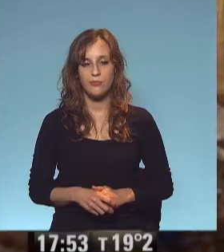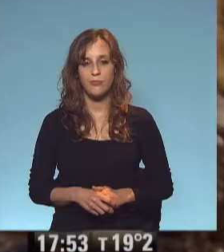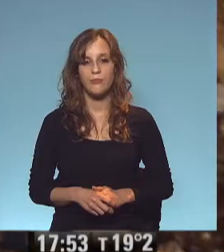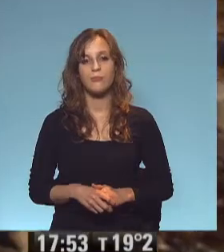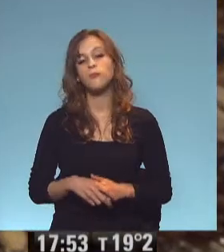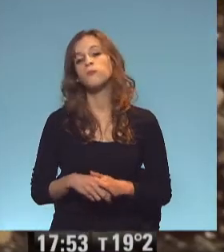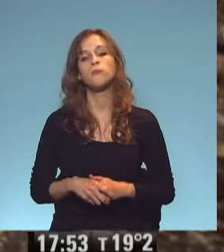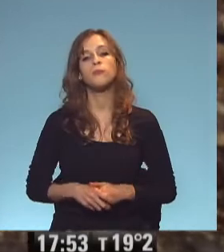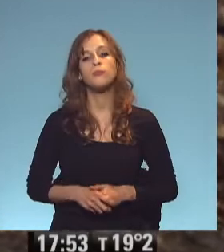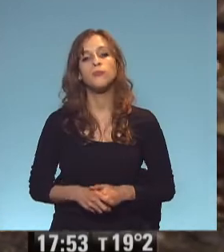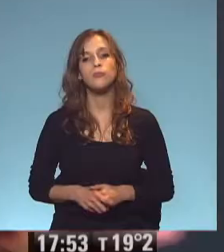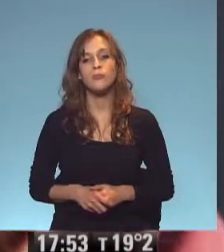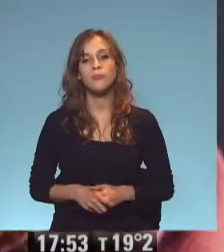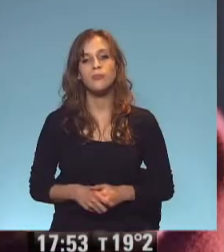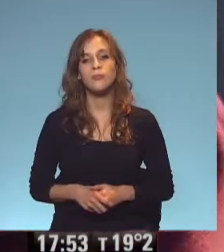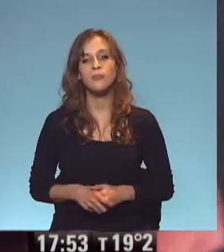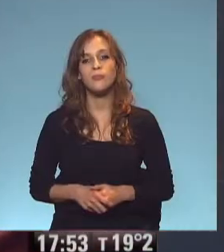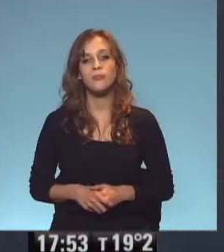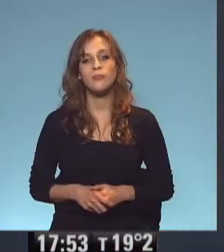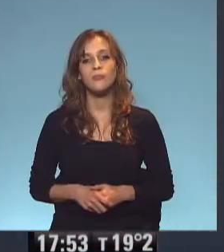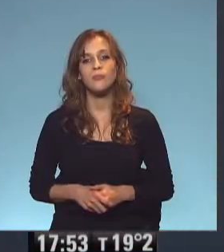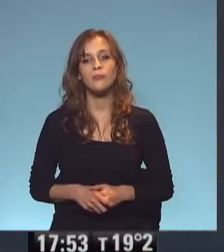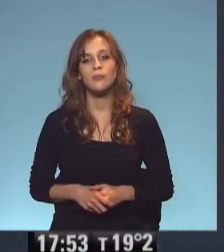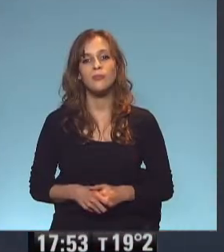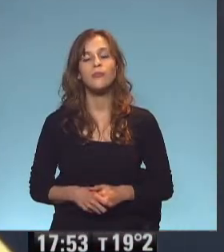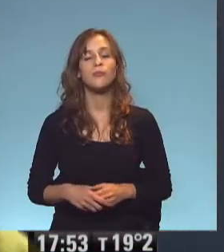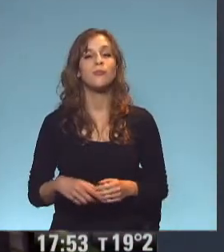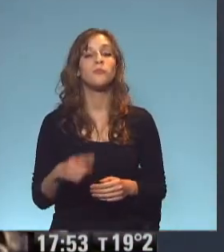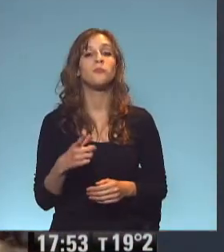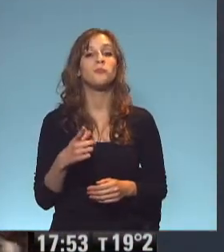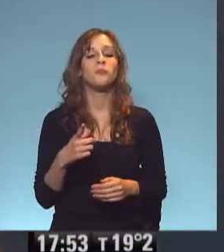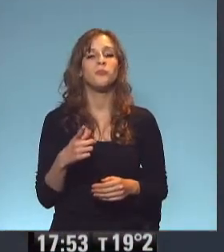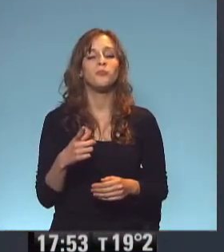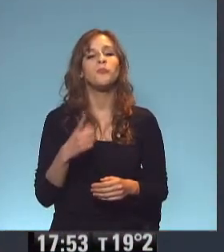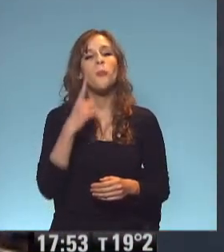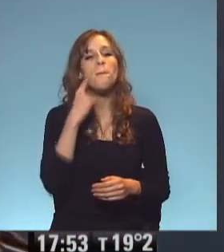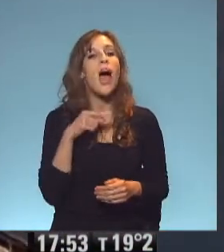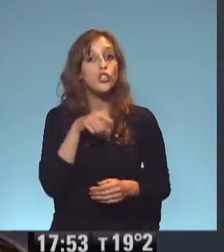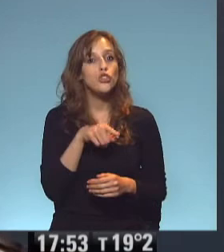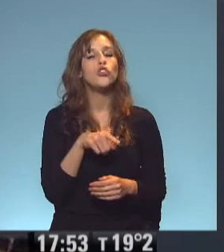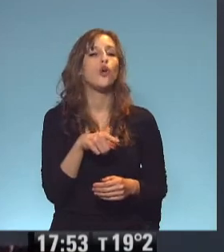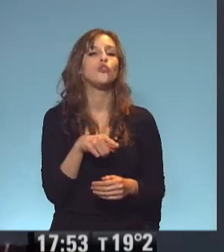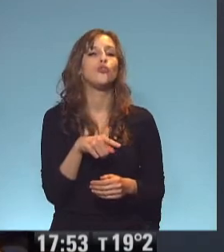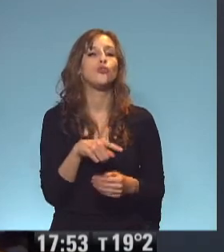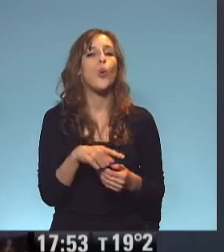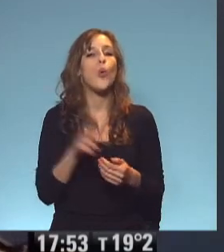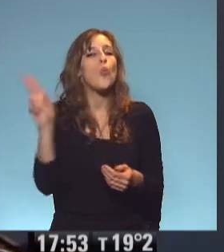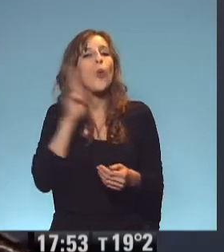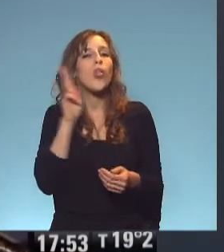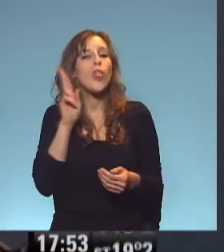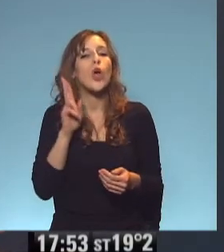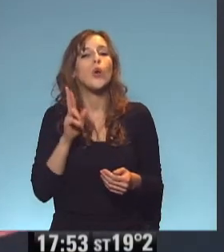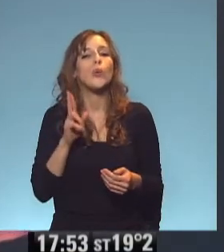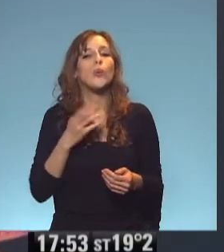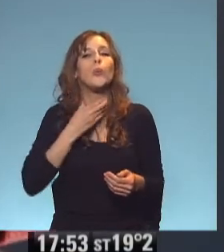¿Y los cormoranes cómo se comunican? Los machos emiten sonidos, pero no son cantos como los pajaritos, sino que emiten